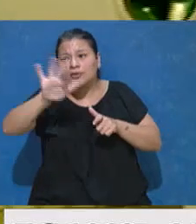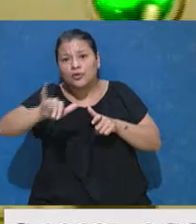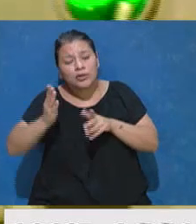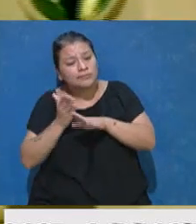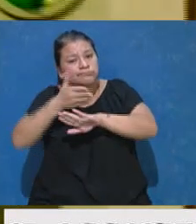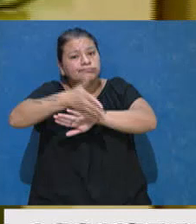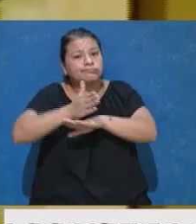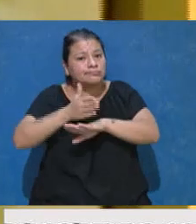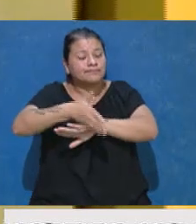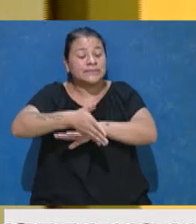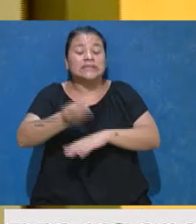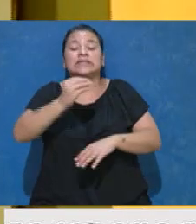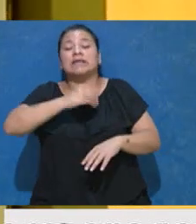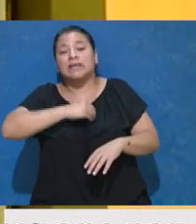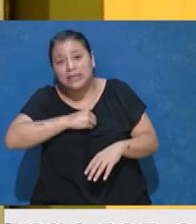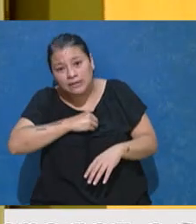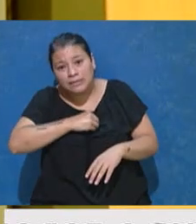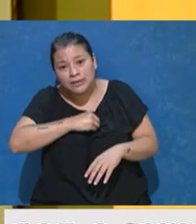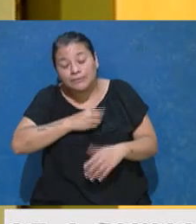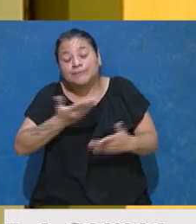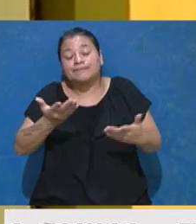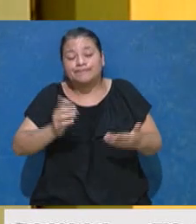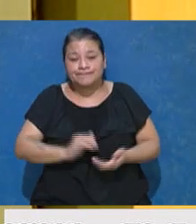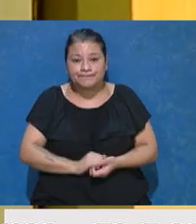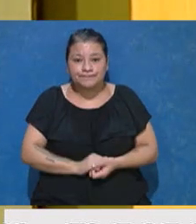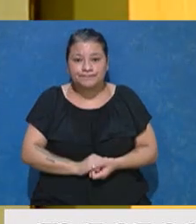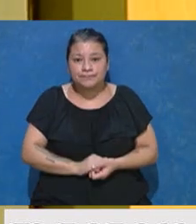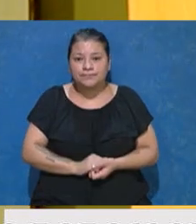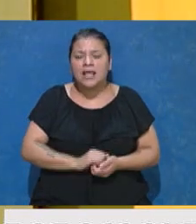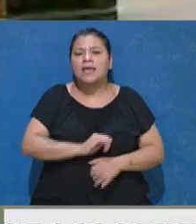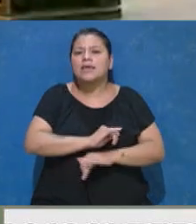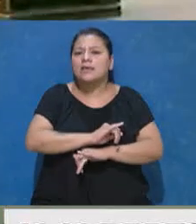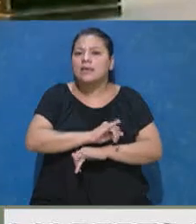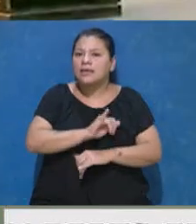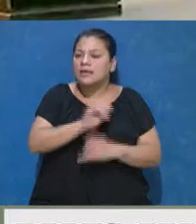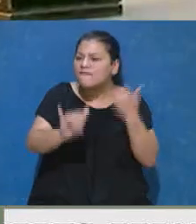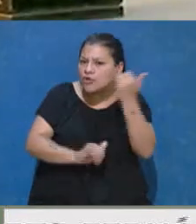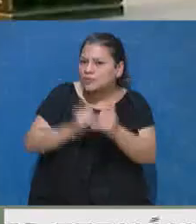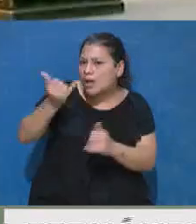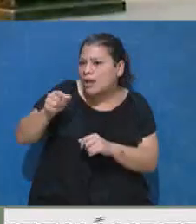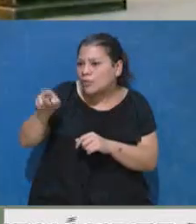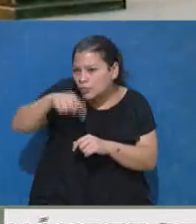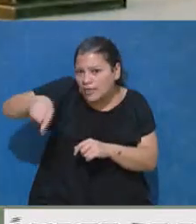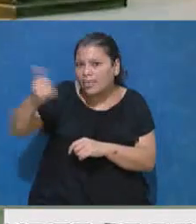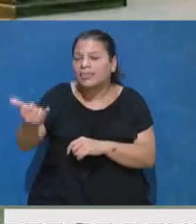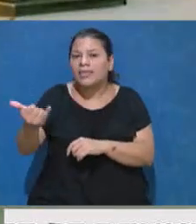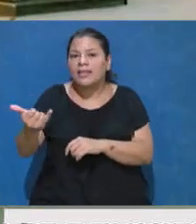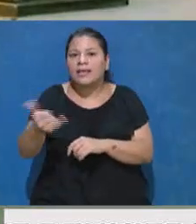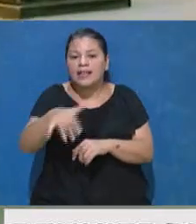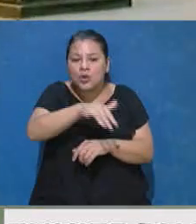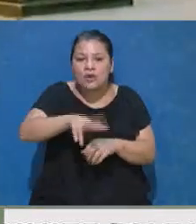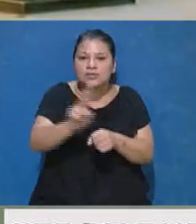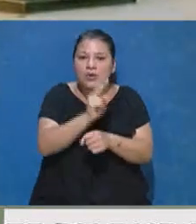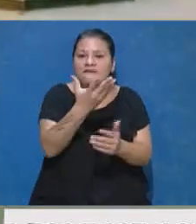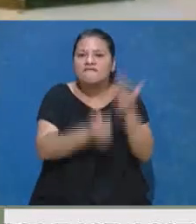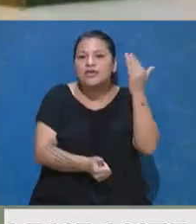las entidades financieras qué información tienen ustedes de que digamos ha fallado la seguridad en el lugar para